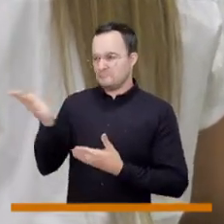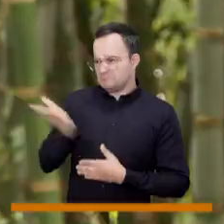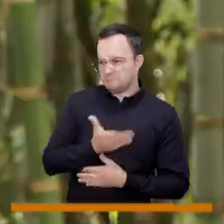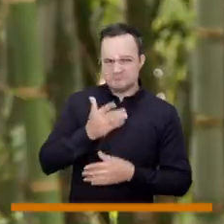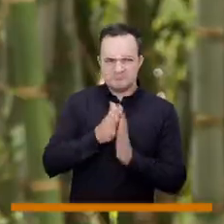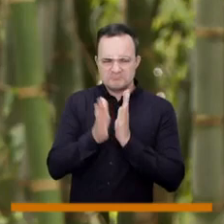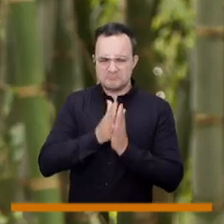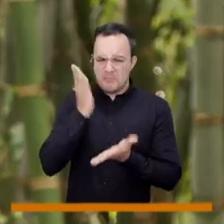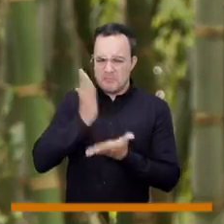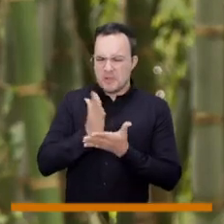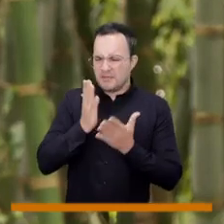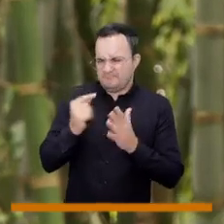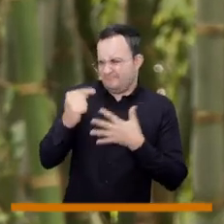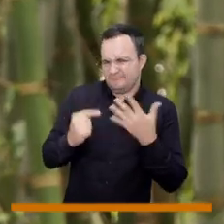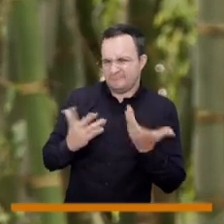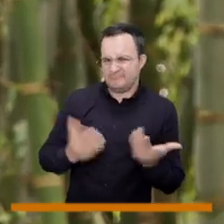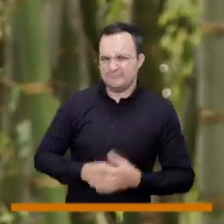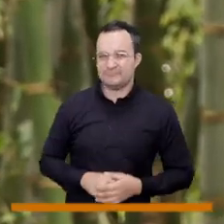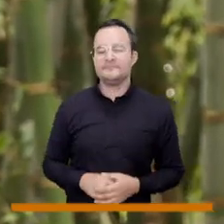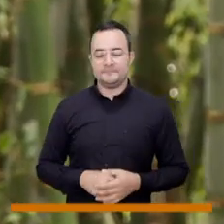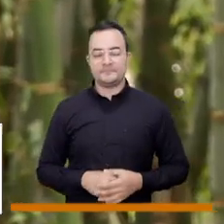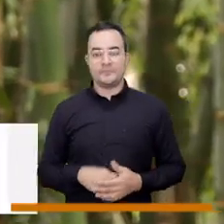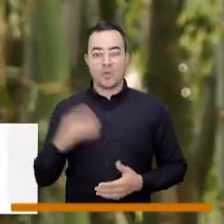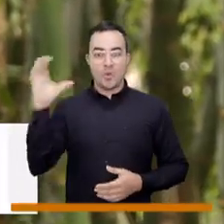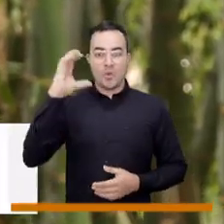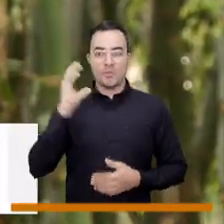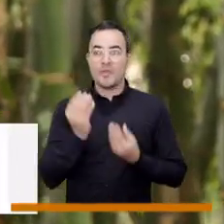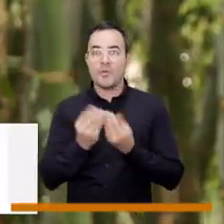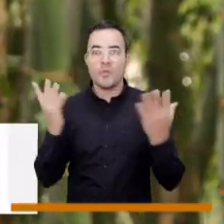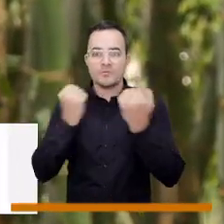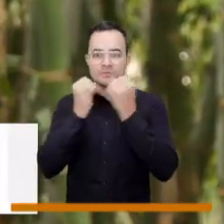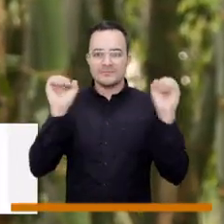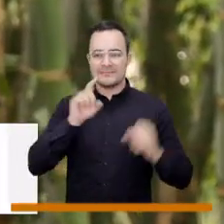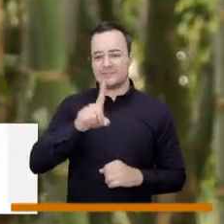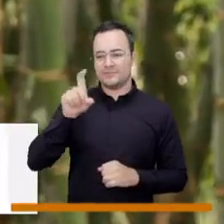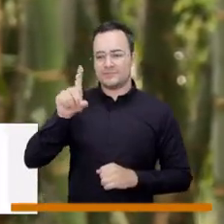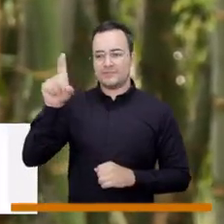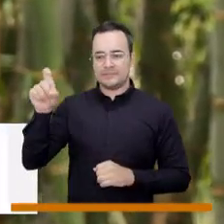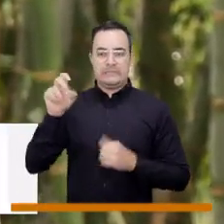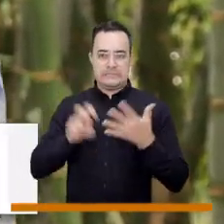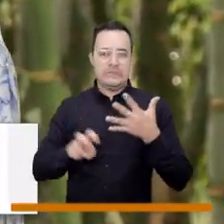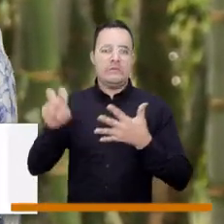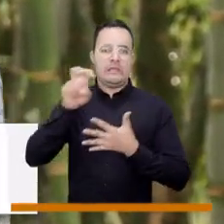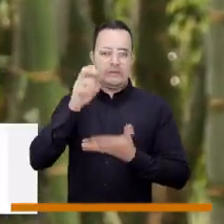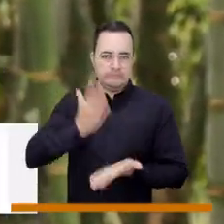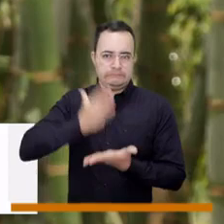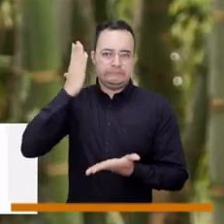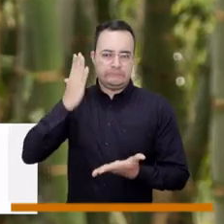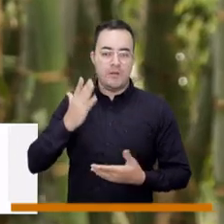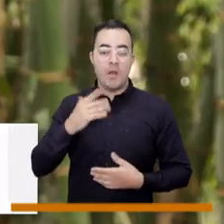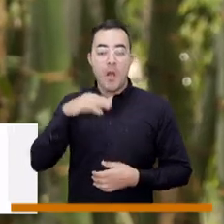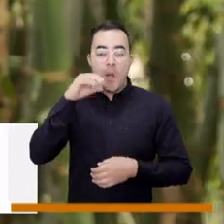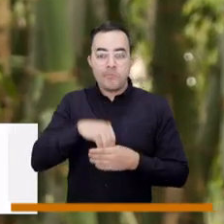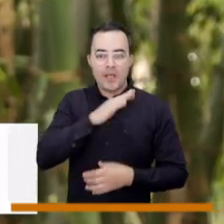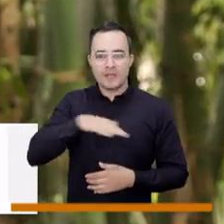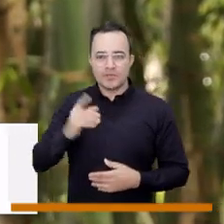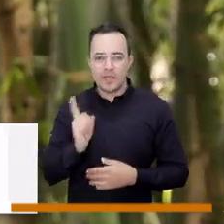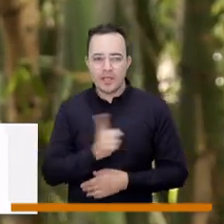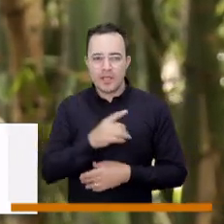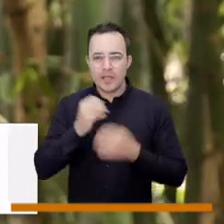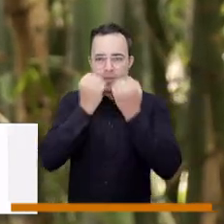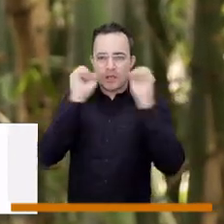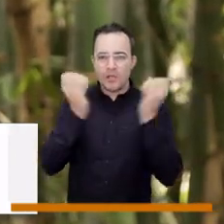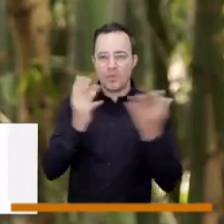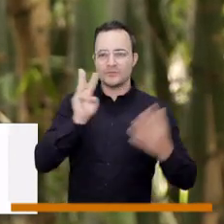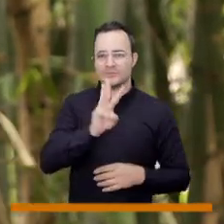región en Colombia tenemos 166 municipios con riesgo de hecho de ellos 33 están en Antioquia sobre todo en la